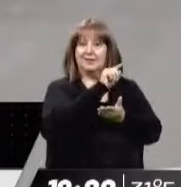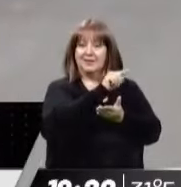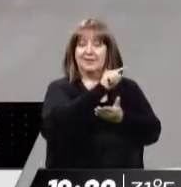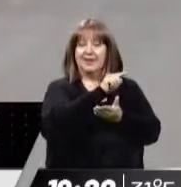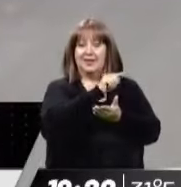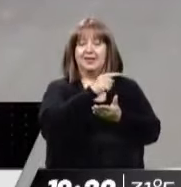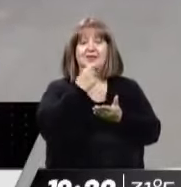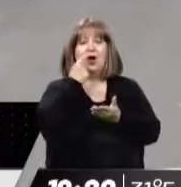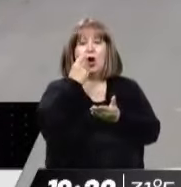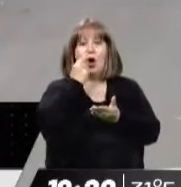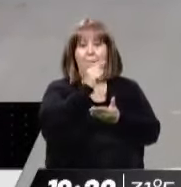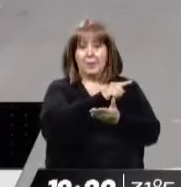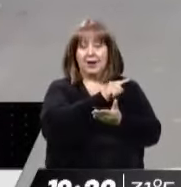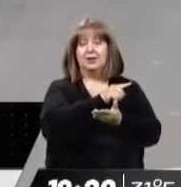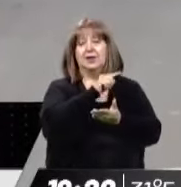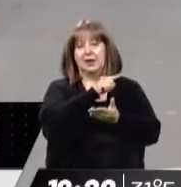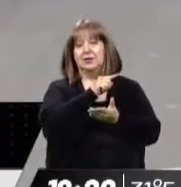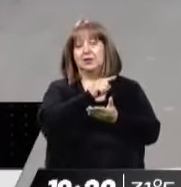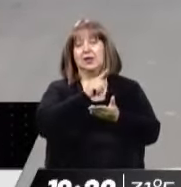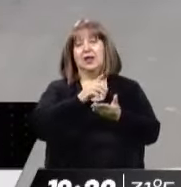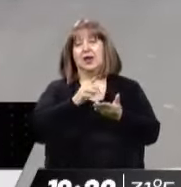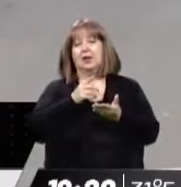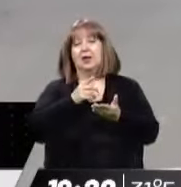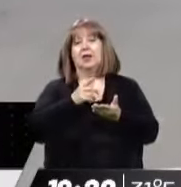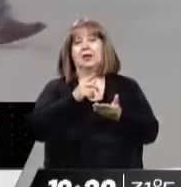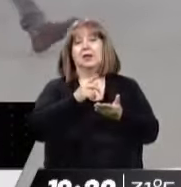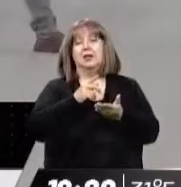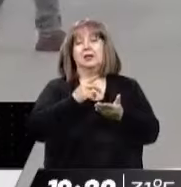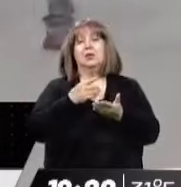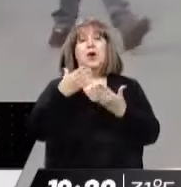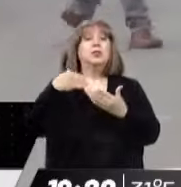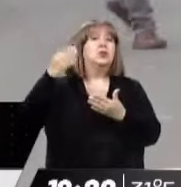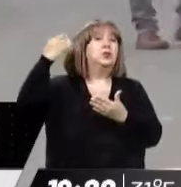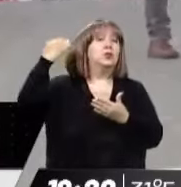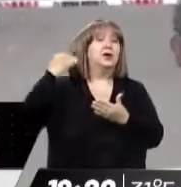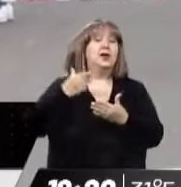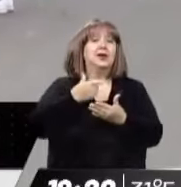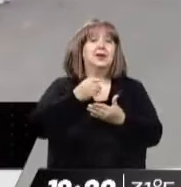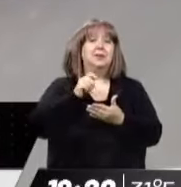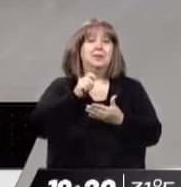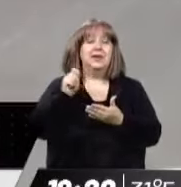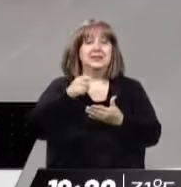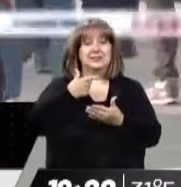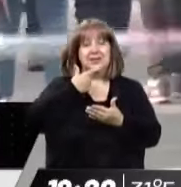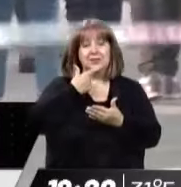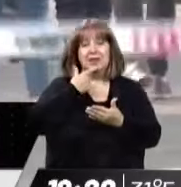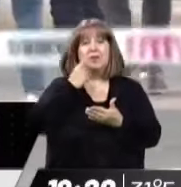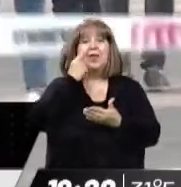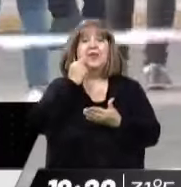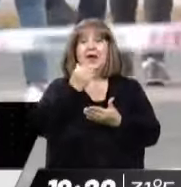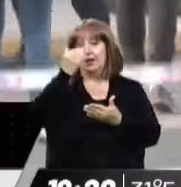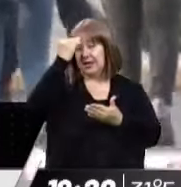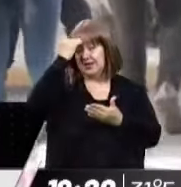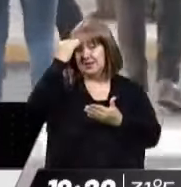llamadas efectuadas durante esa jornada ocurrido el hecho el 15 de septiembre pasado, allí habían llamadas con